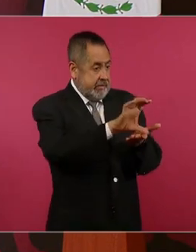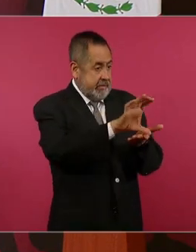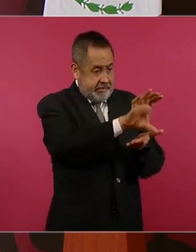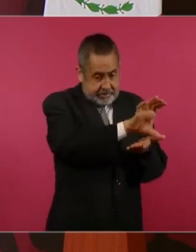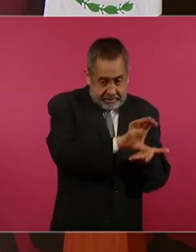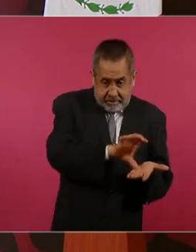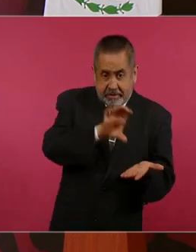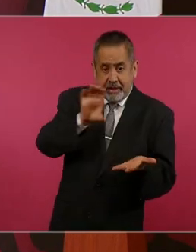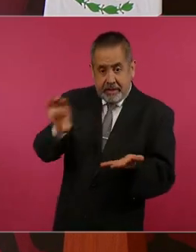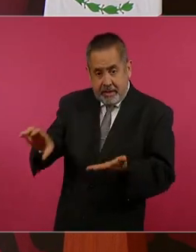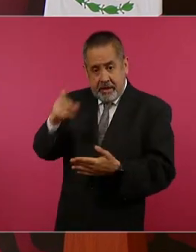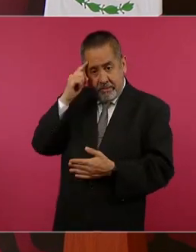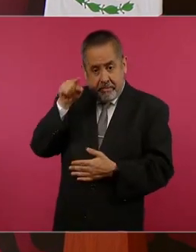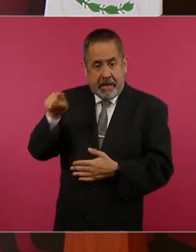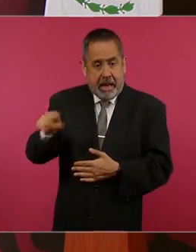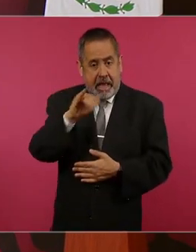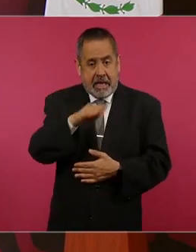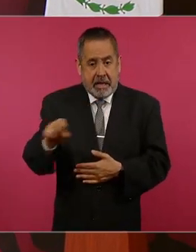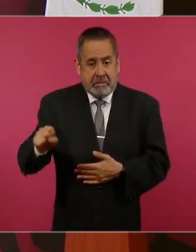¿de ¿Cuánto se deberían hacer?